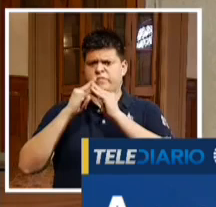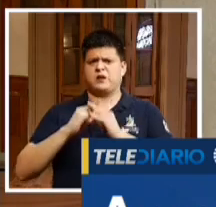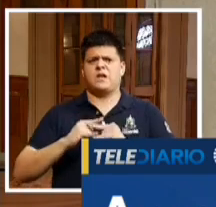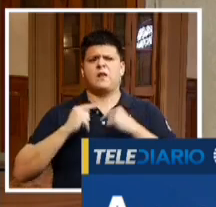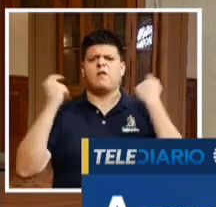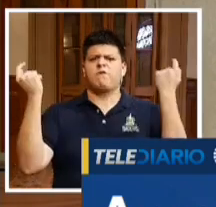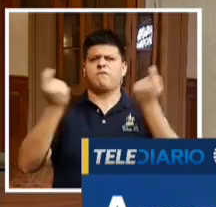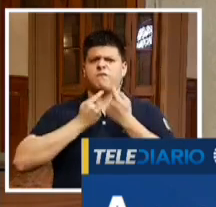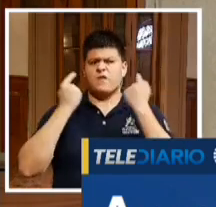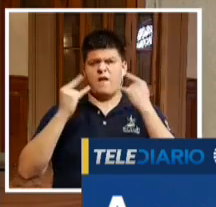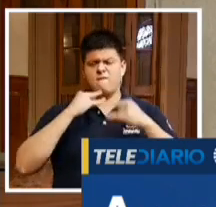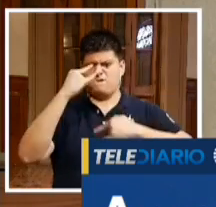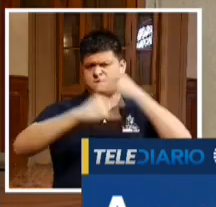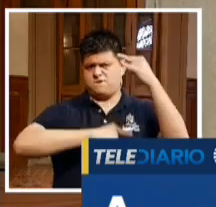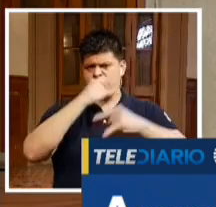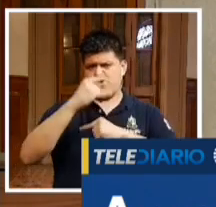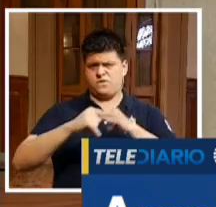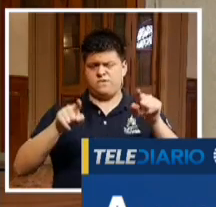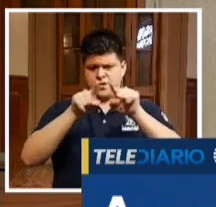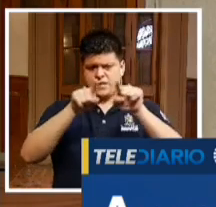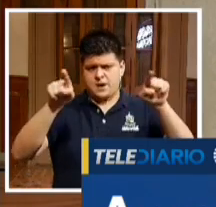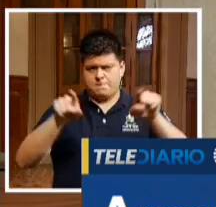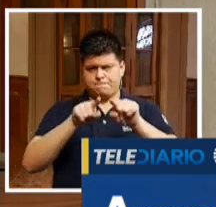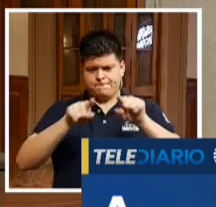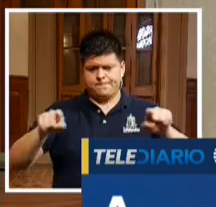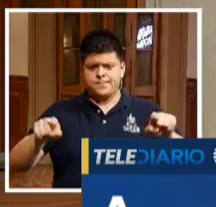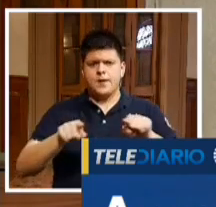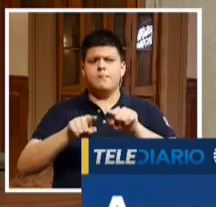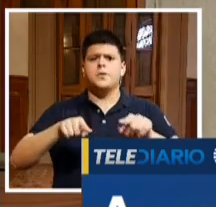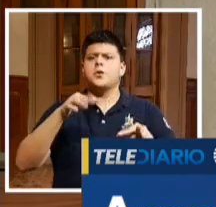que hemos visto puesteros ya instalados? Y